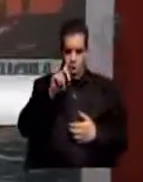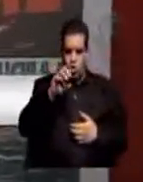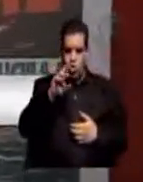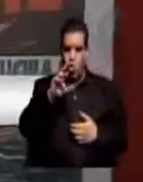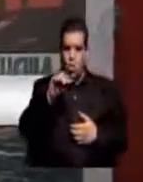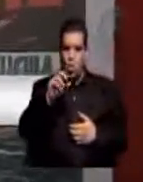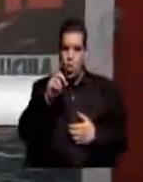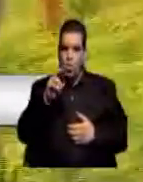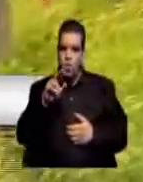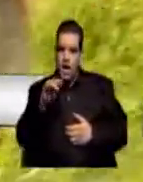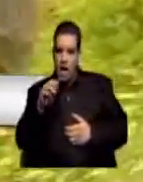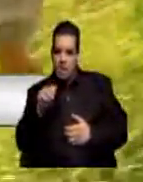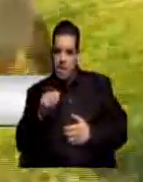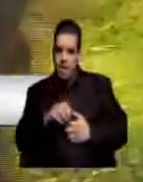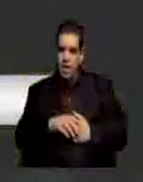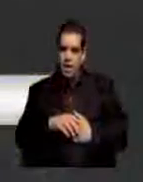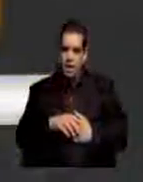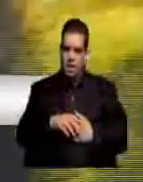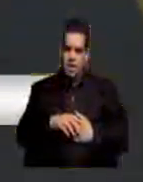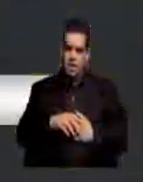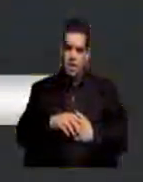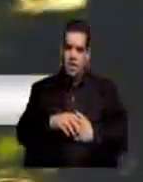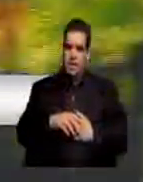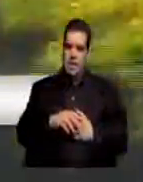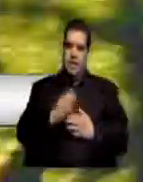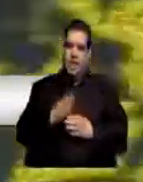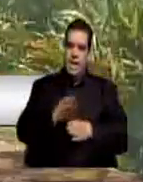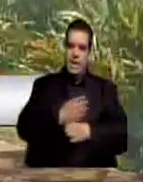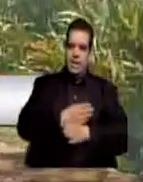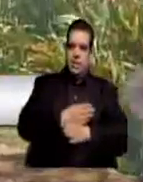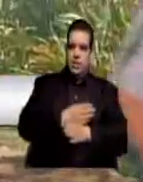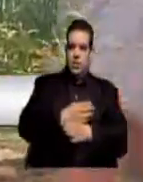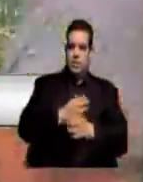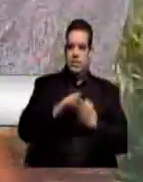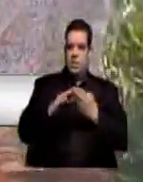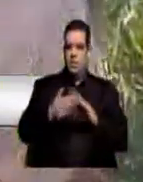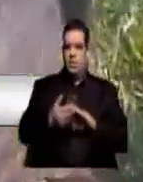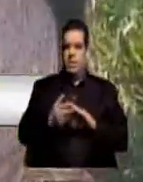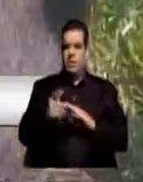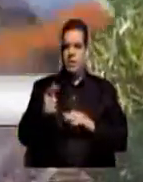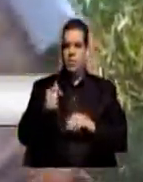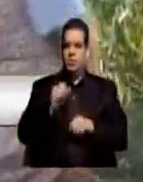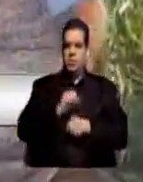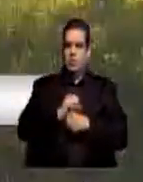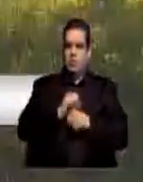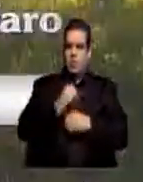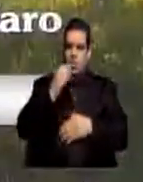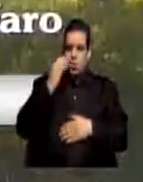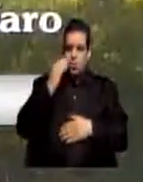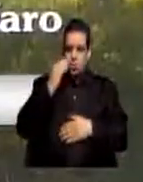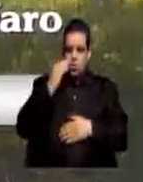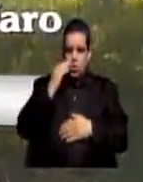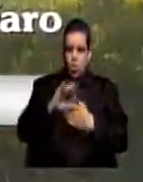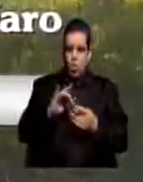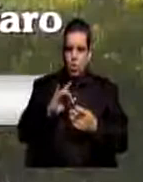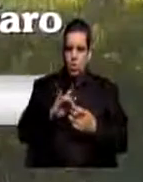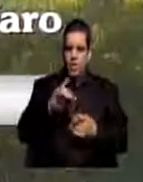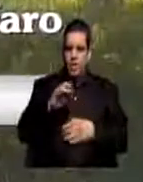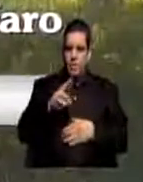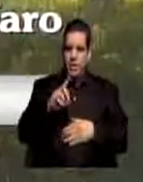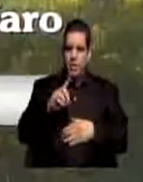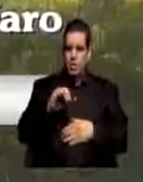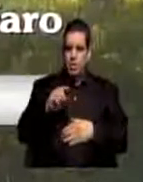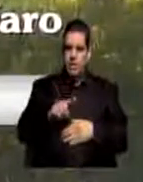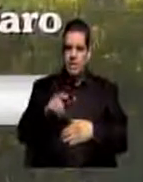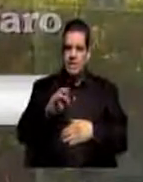con dramatización, sirviendo de antesala a lo que se convertiría en una de sus obras más conocidas, Los cuentos de Abelardo Díaz